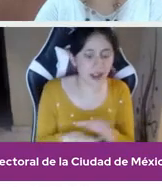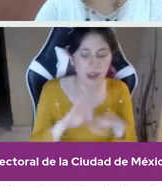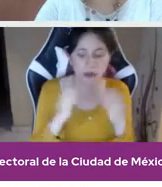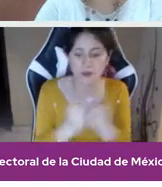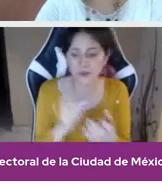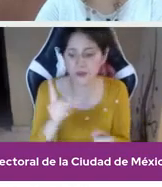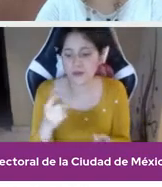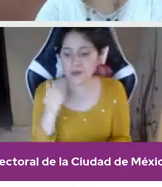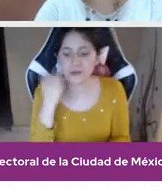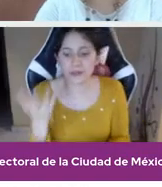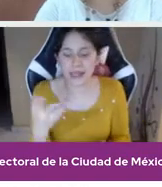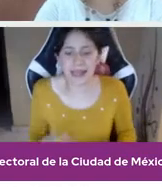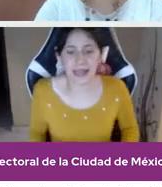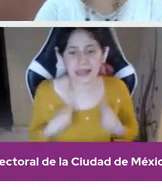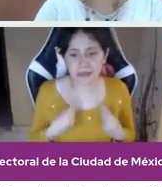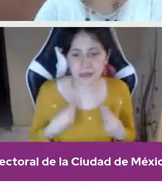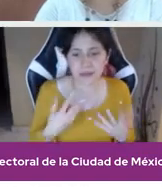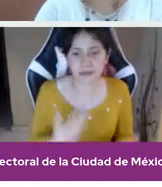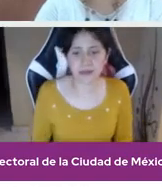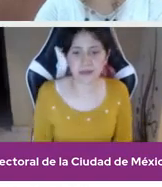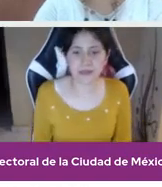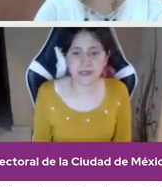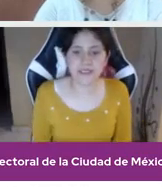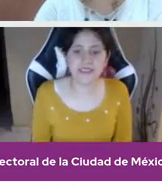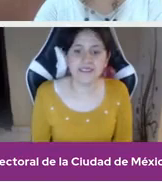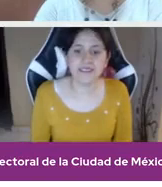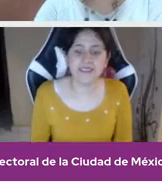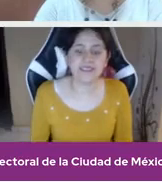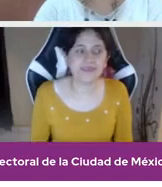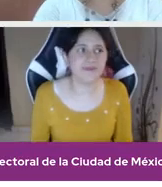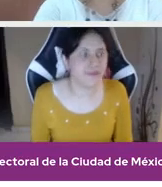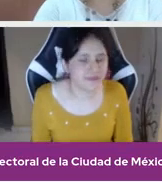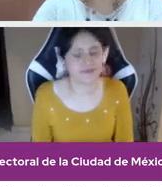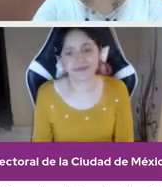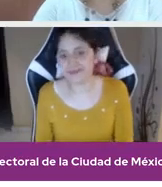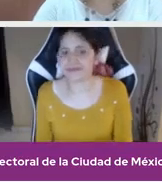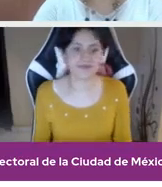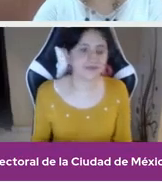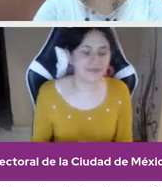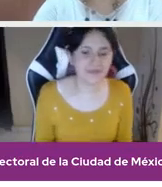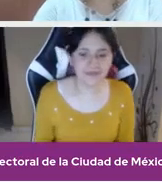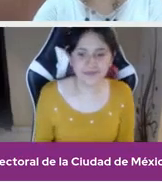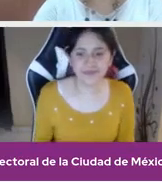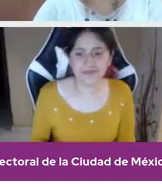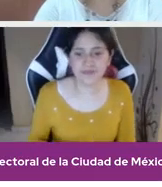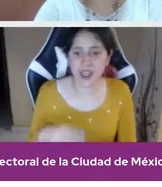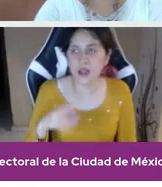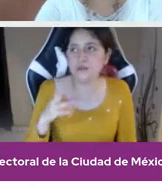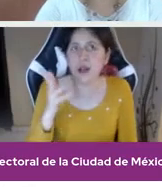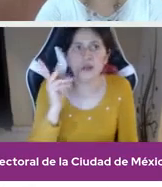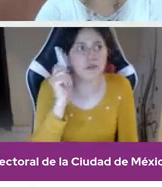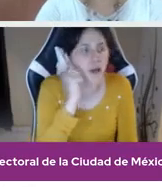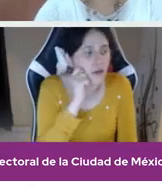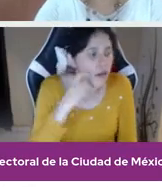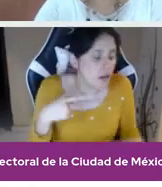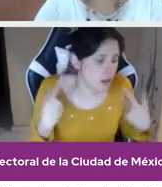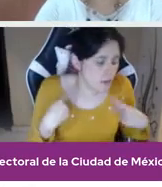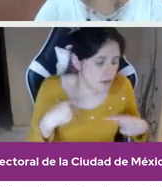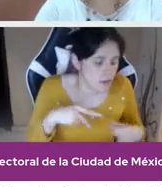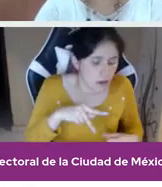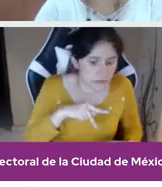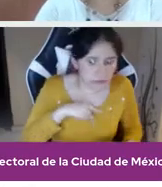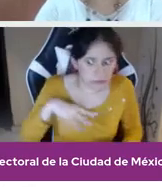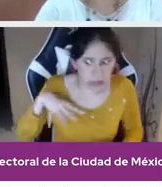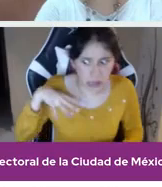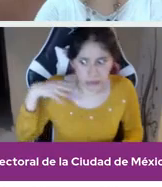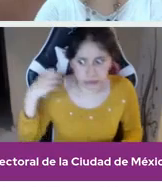veces vivimos con, ay, por culpa de mi papá, por culpa de mi mamá, por culpa de quien me abusó, por culpa, y entonces yo